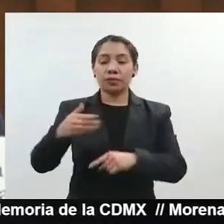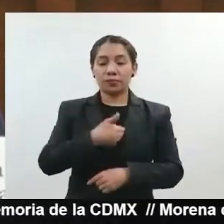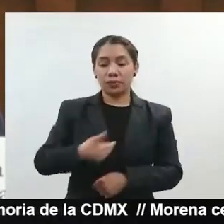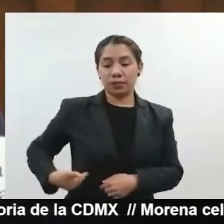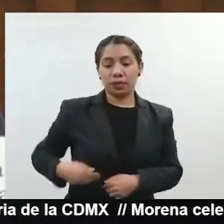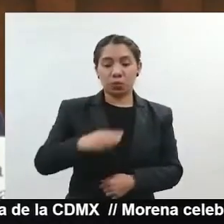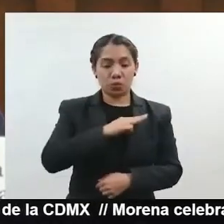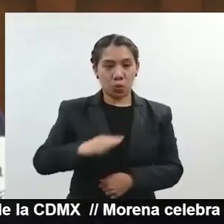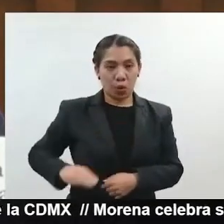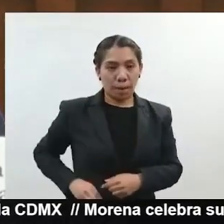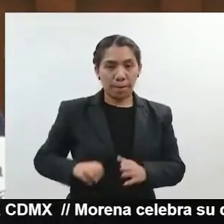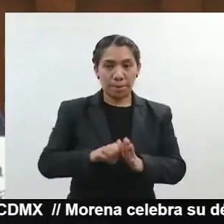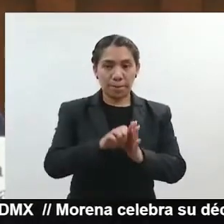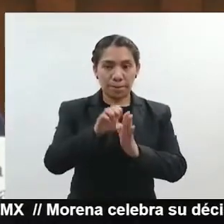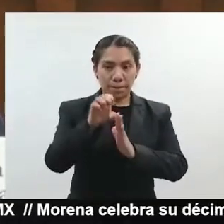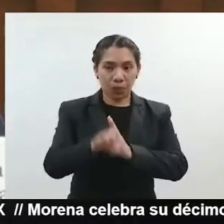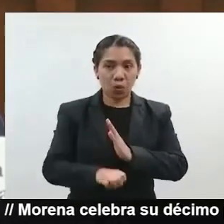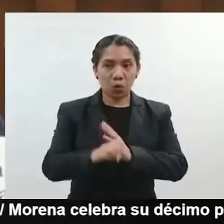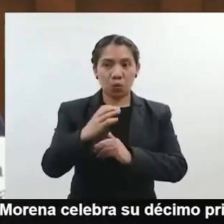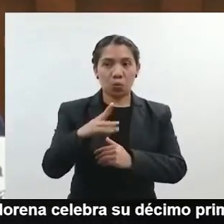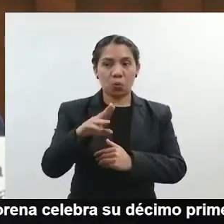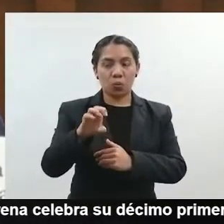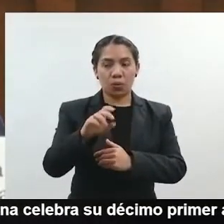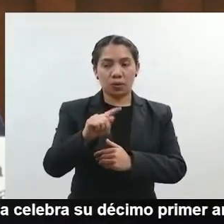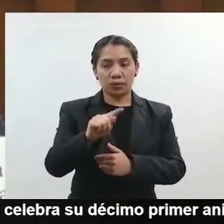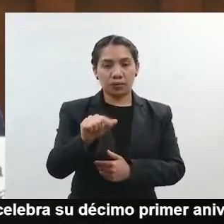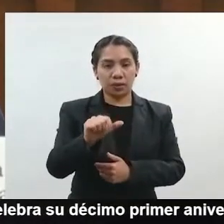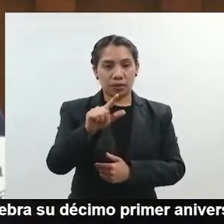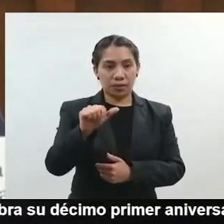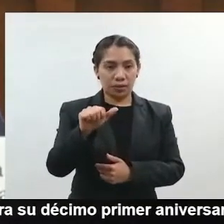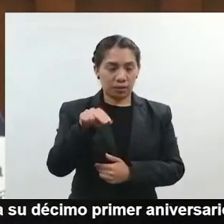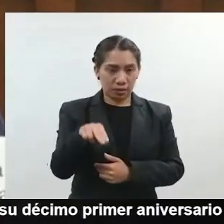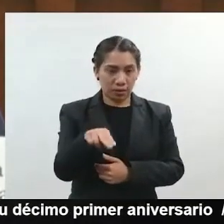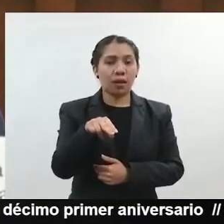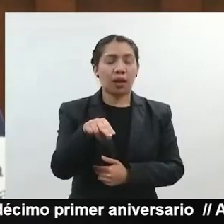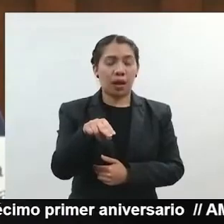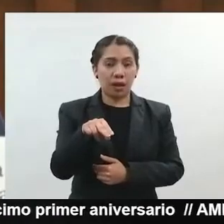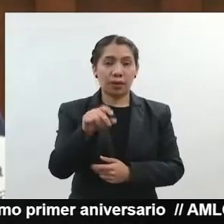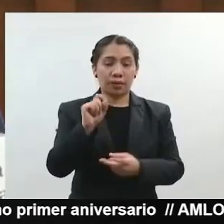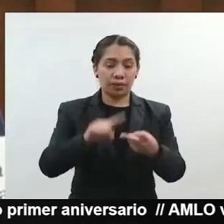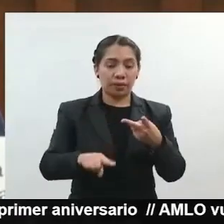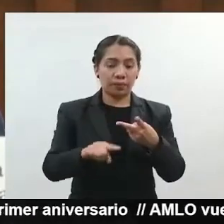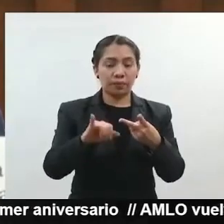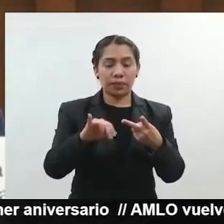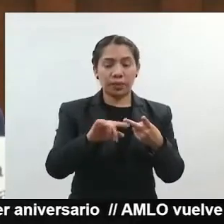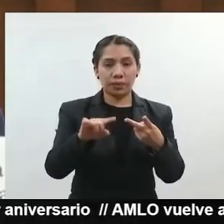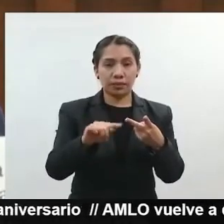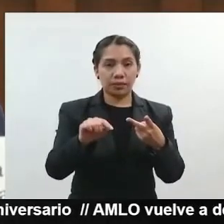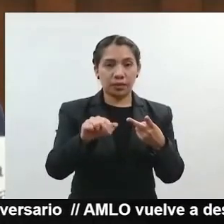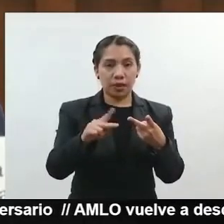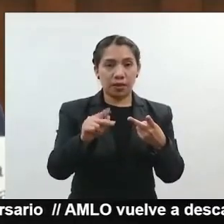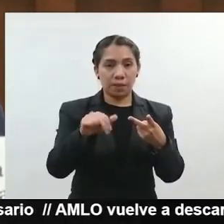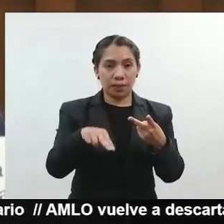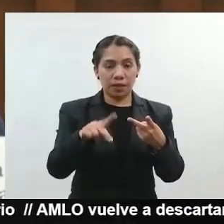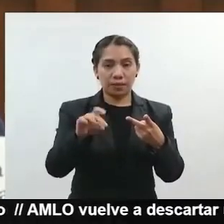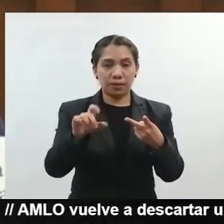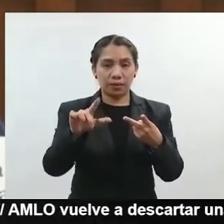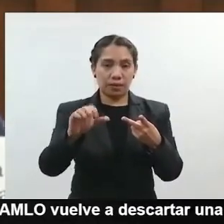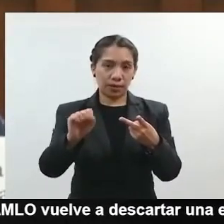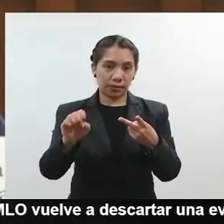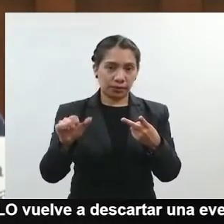el presidente municipal de Cotzala, el de Iztapán de la Sal